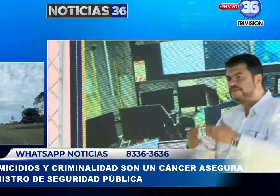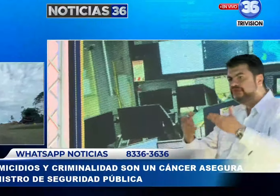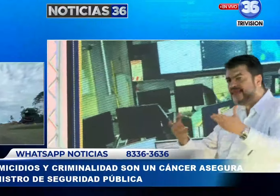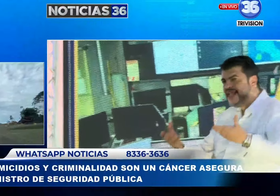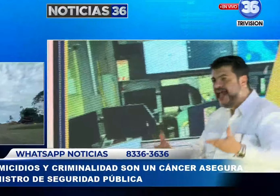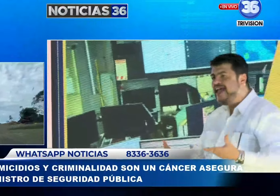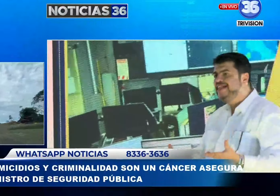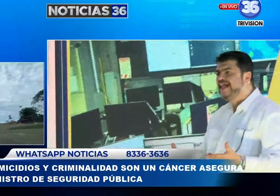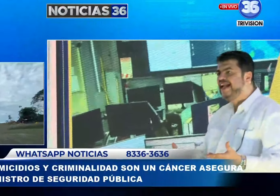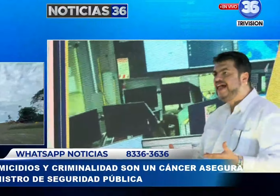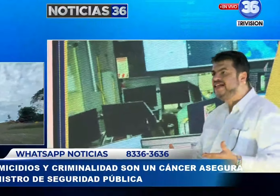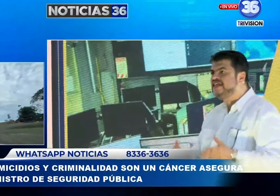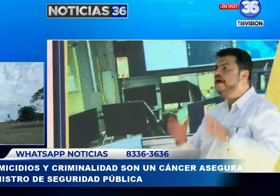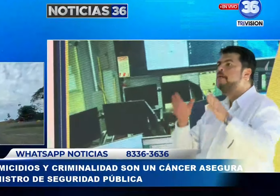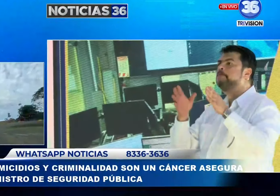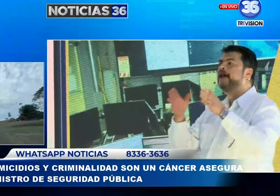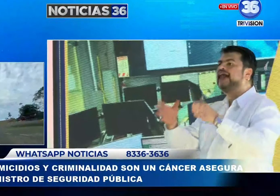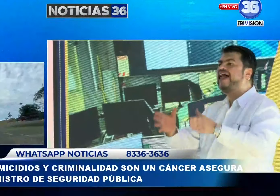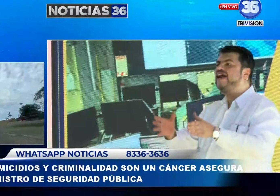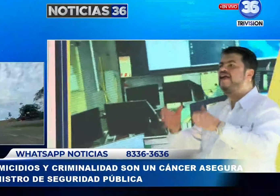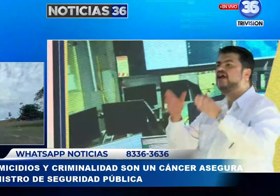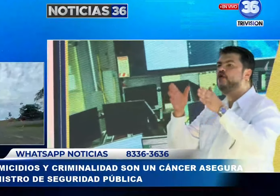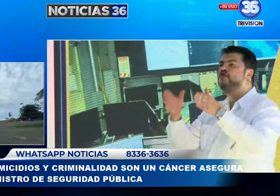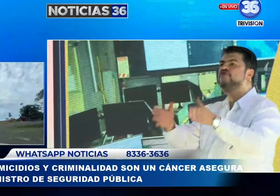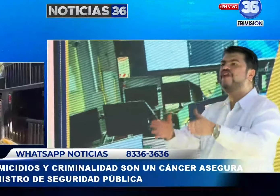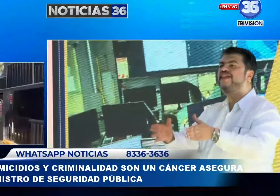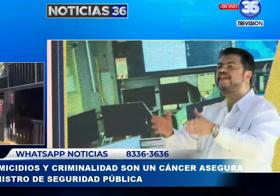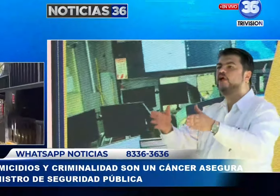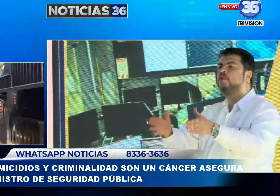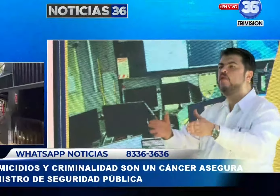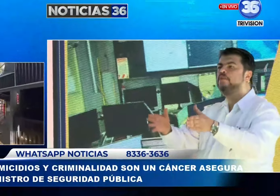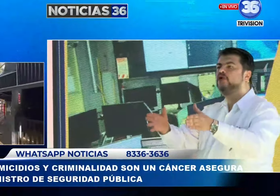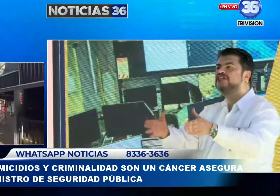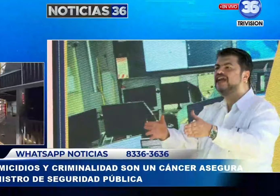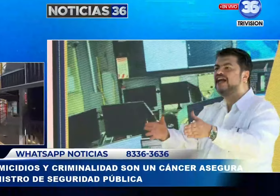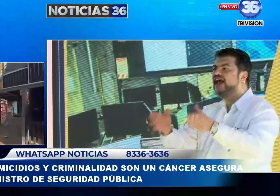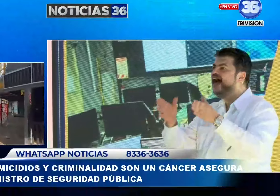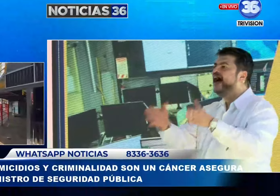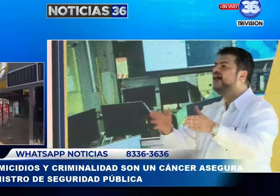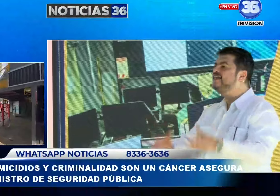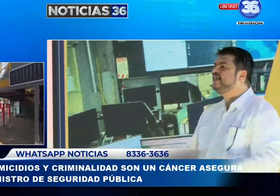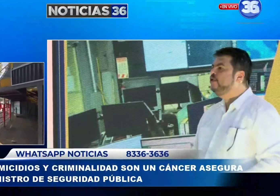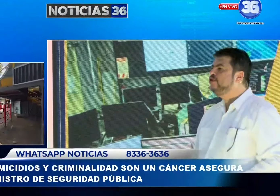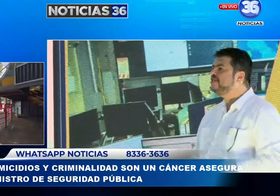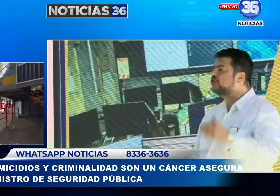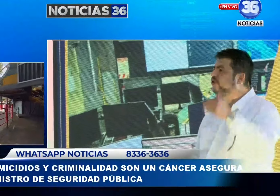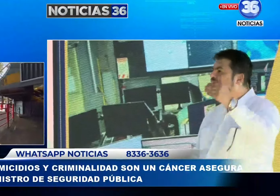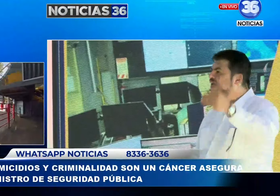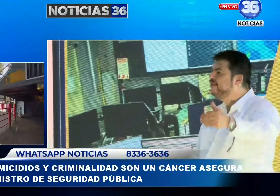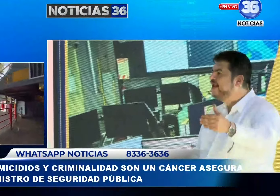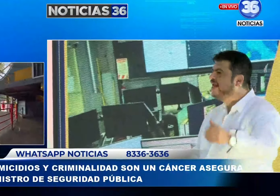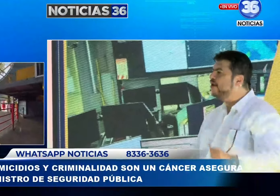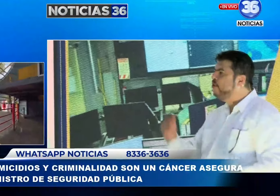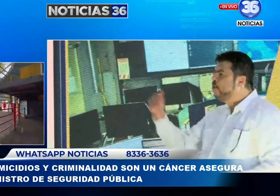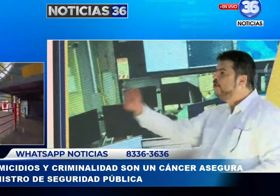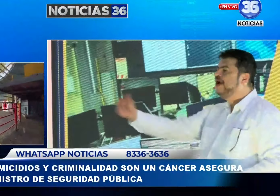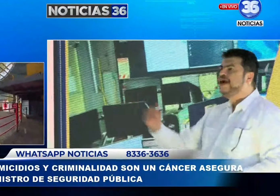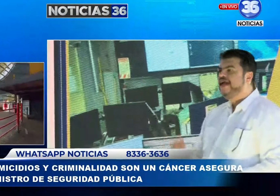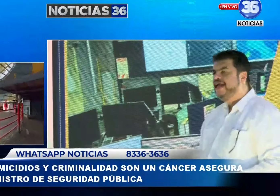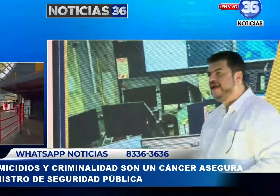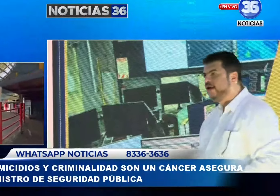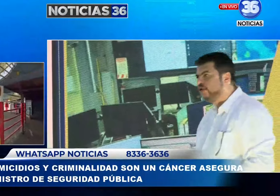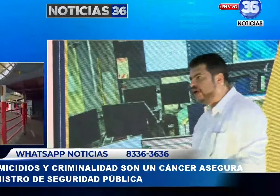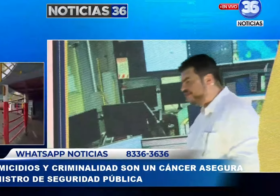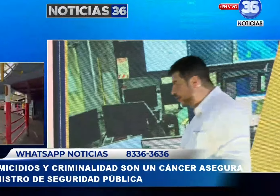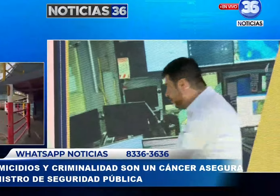combinadas e integradas para darle un frente común policial a estas luchas contra la criminalidad común